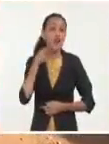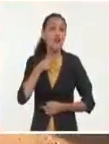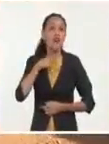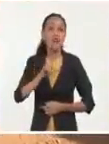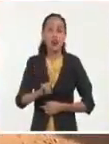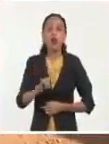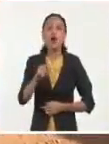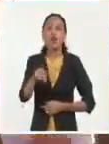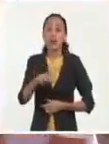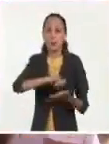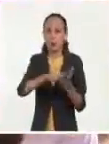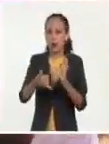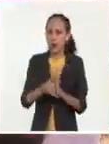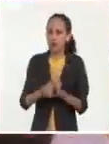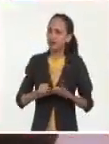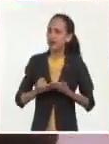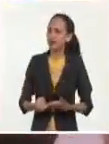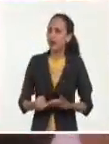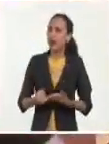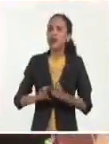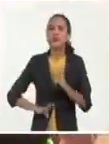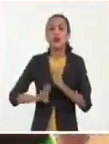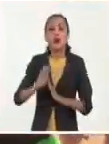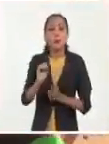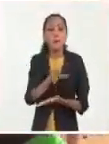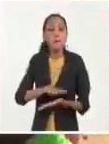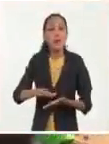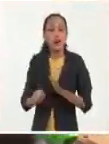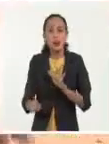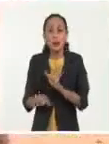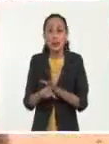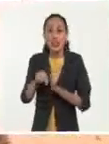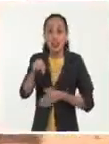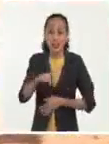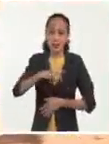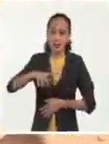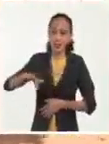Pa'l Barrio inicia su andar por comunidades vueltabajeras.